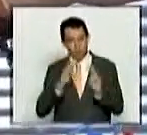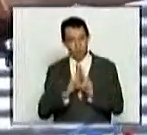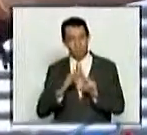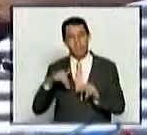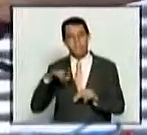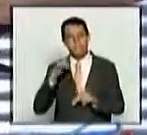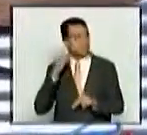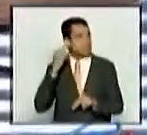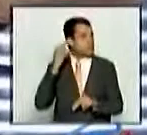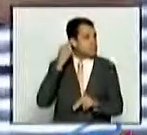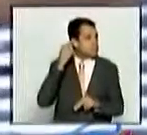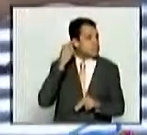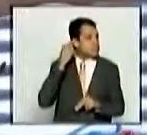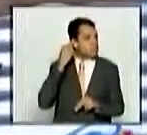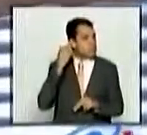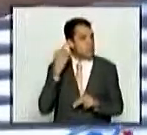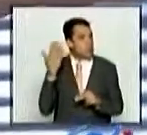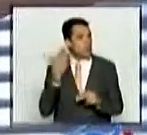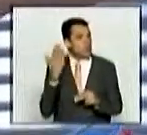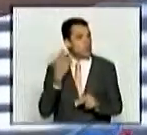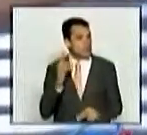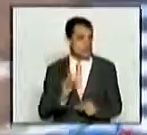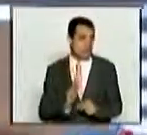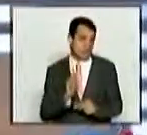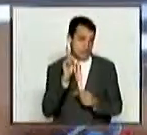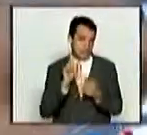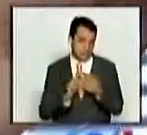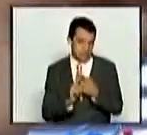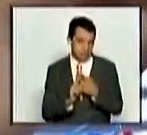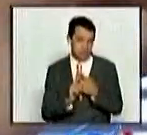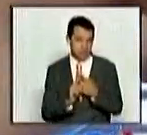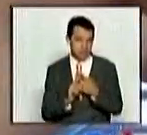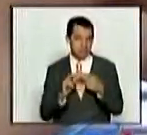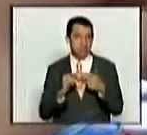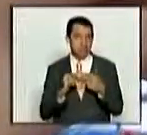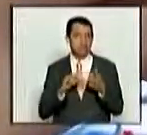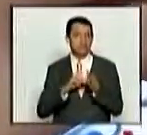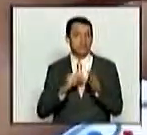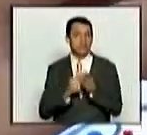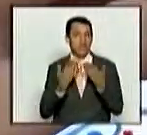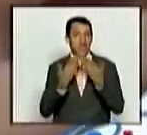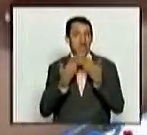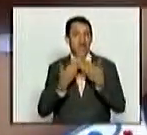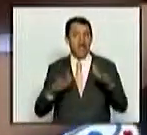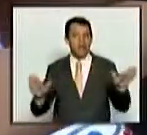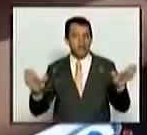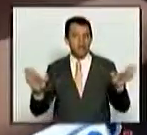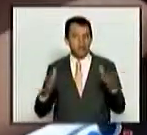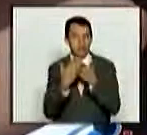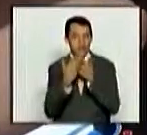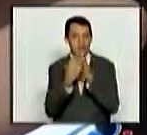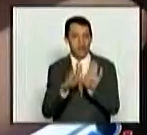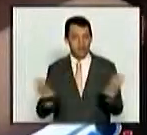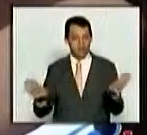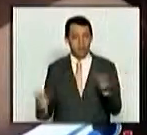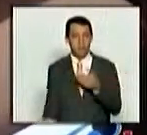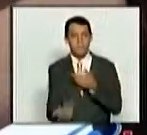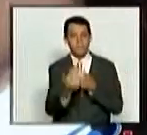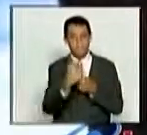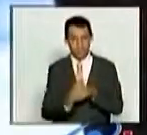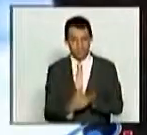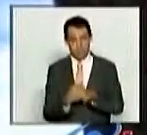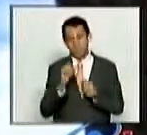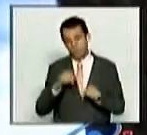es conocido como Shen Men, es el punto que nos abre el circuito o el flujo de energía hacia la oreja. ¿Sí? Esto es como tener un